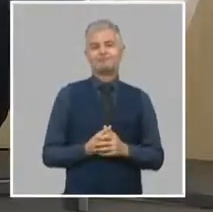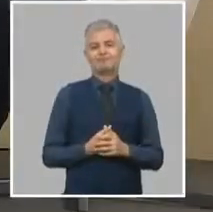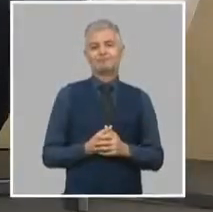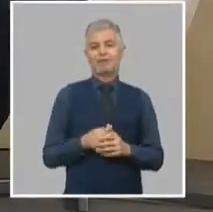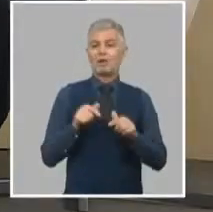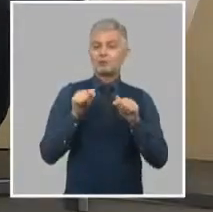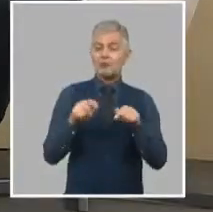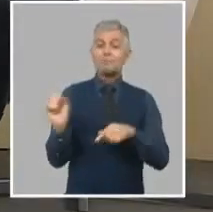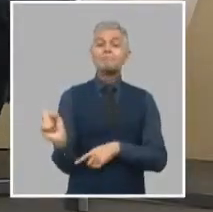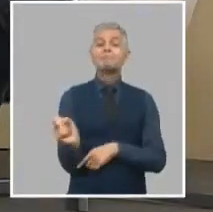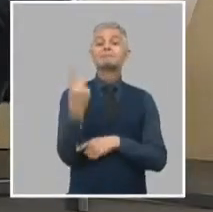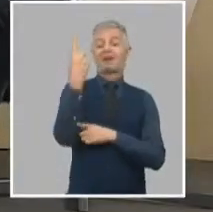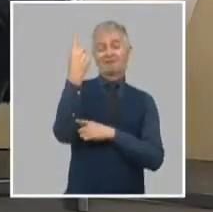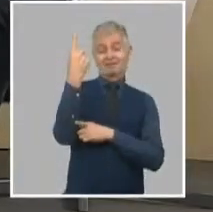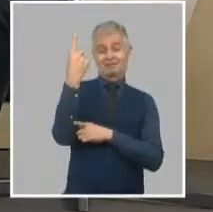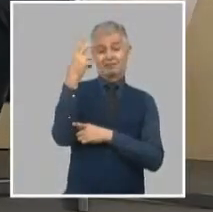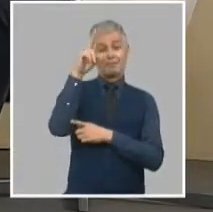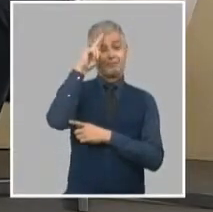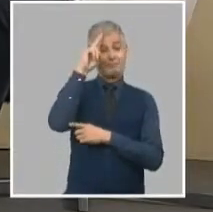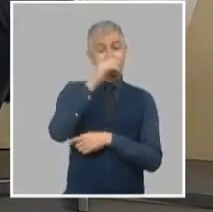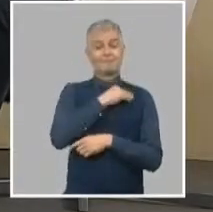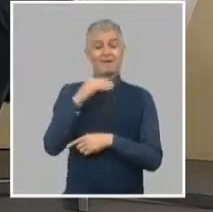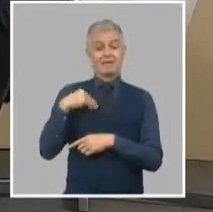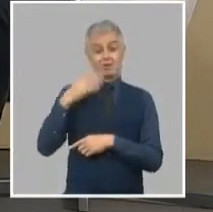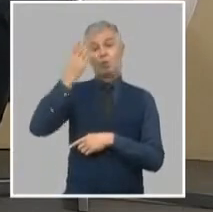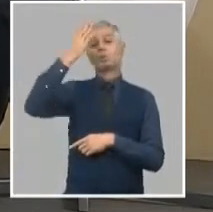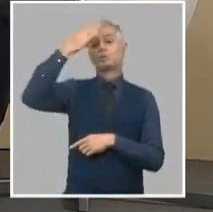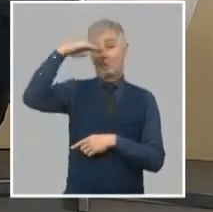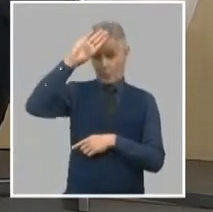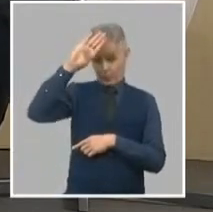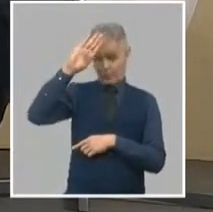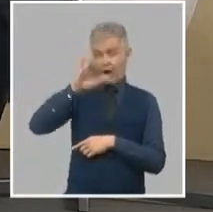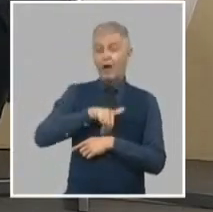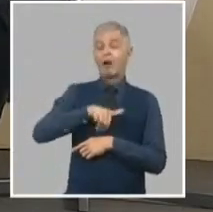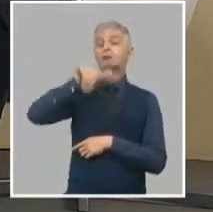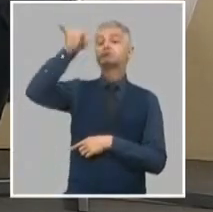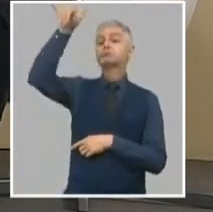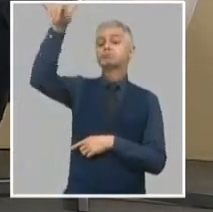en Europa, primera vez que médicos cubanos trabajan en